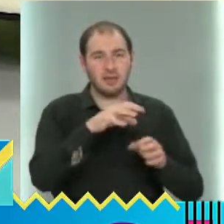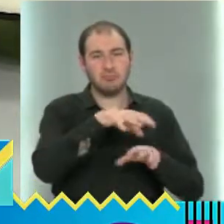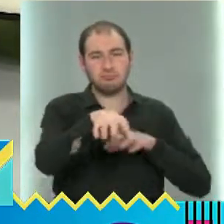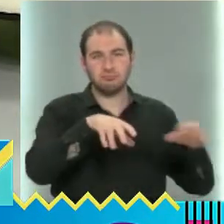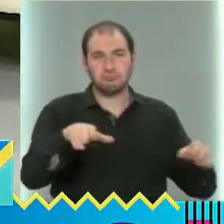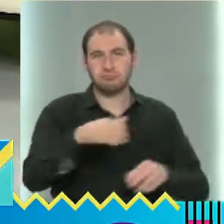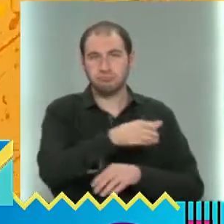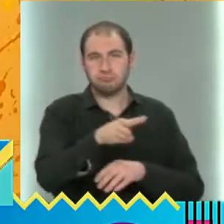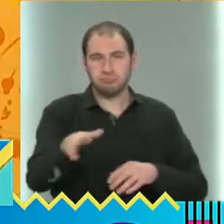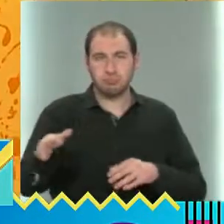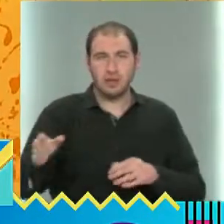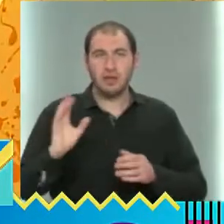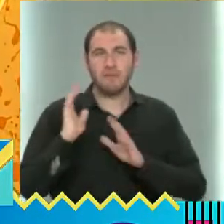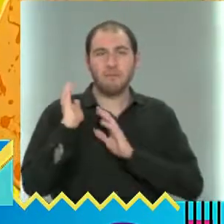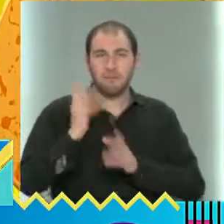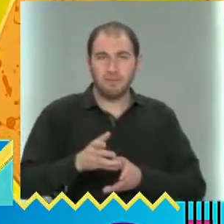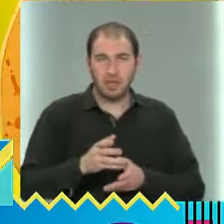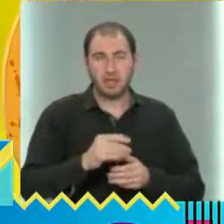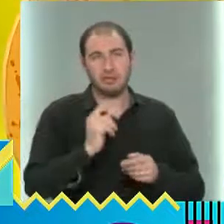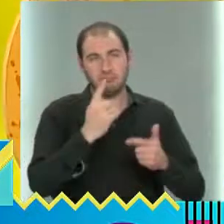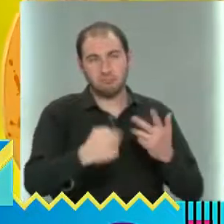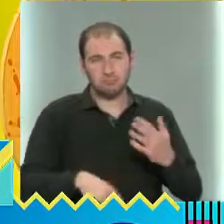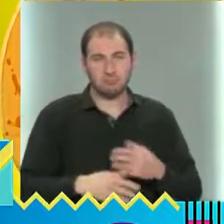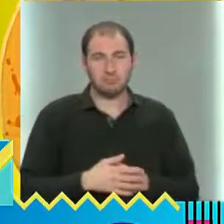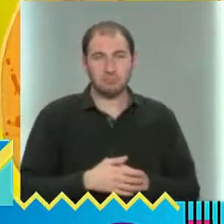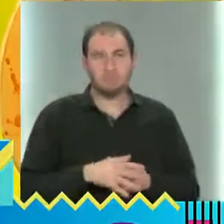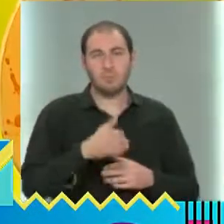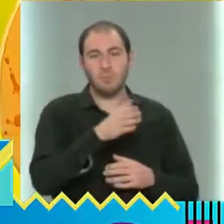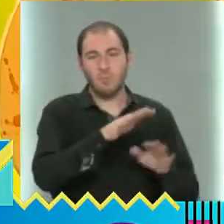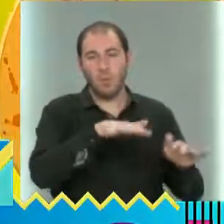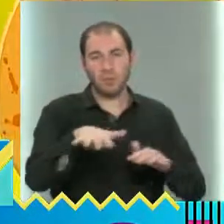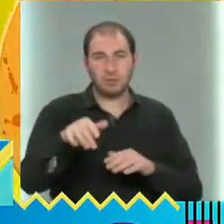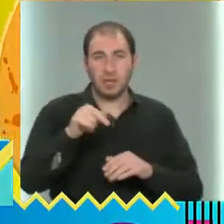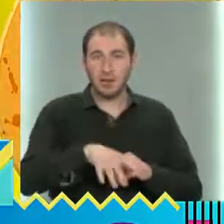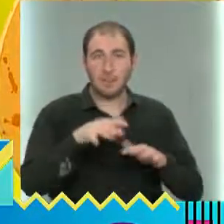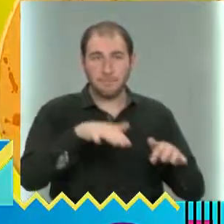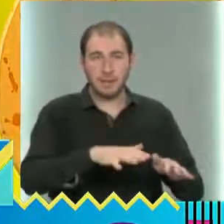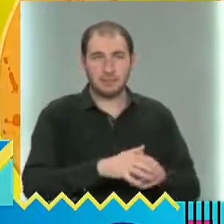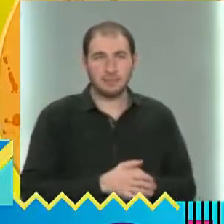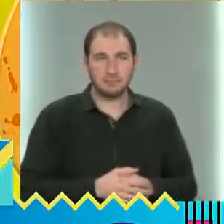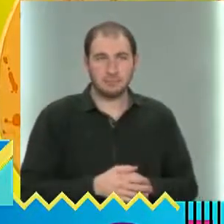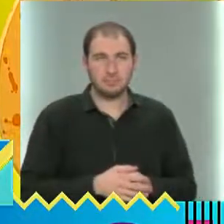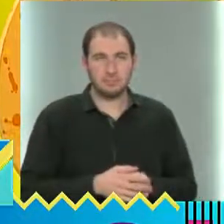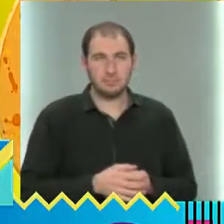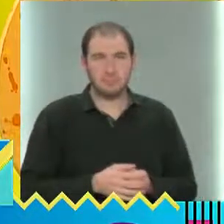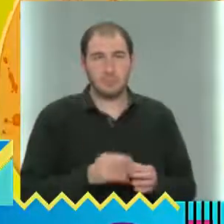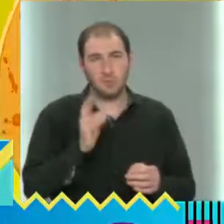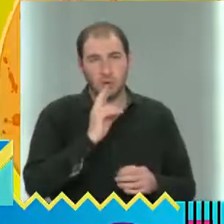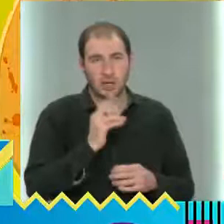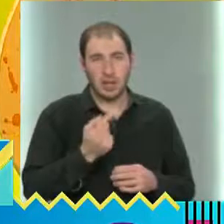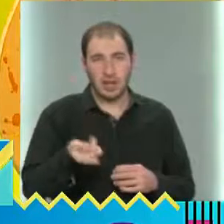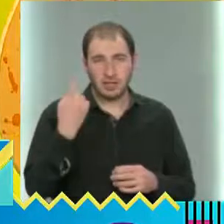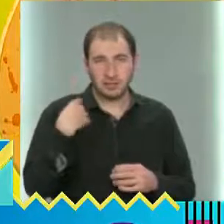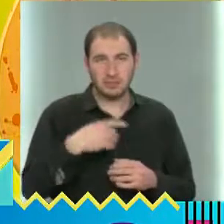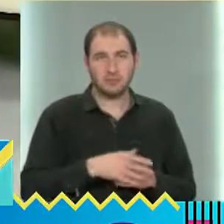ambulante que va por todos lados, que va a las ferias, va a movilizaciones, estuvo ahora en la marcha de las mujeres ayer